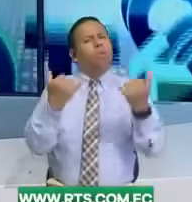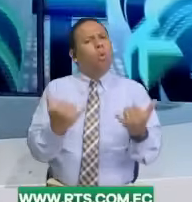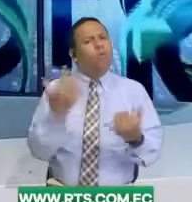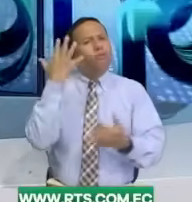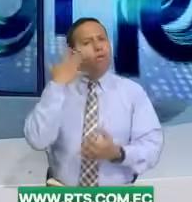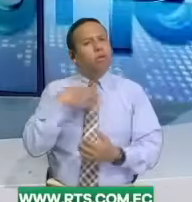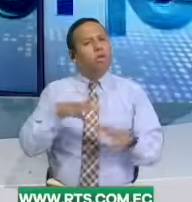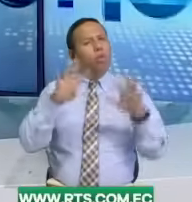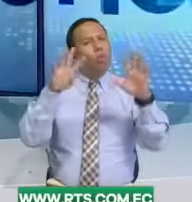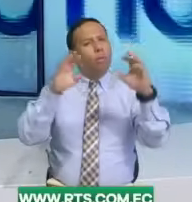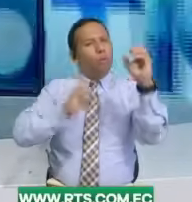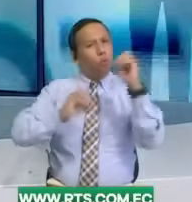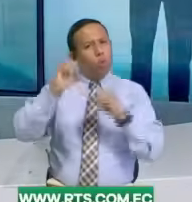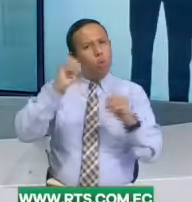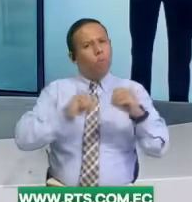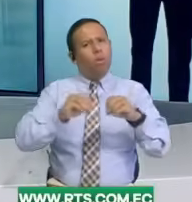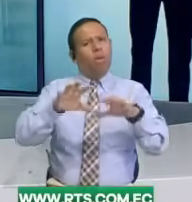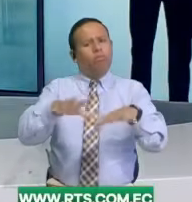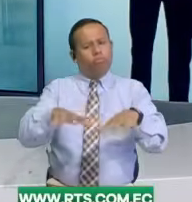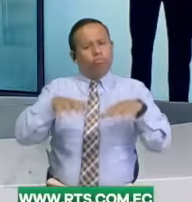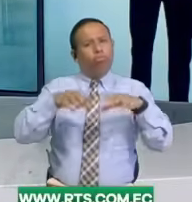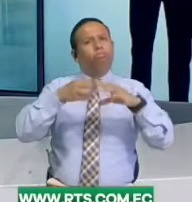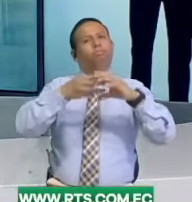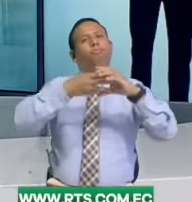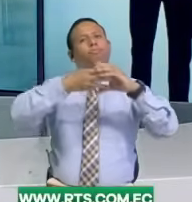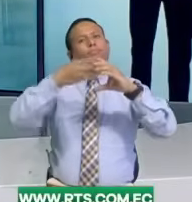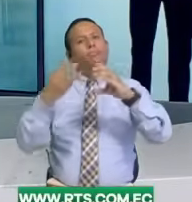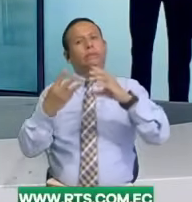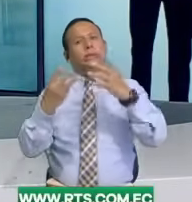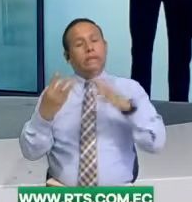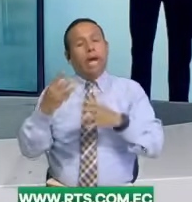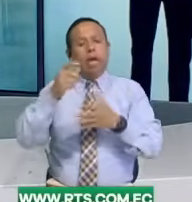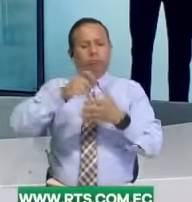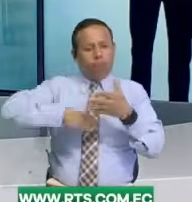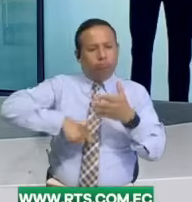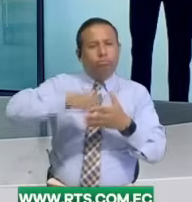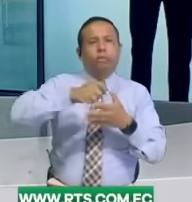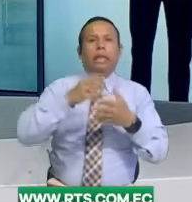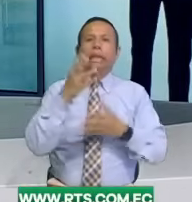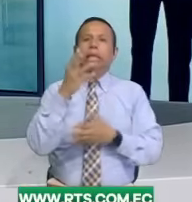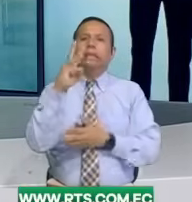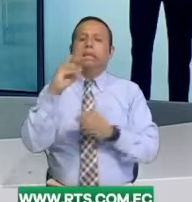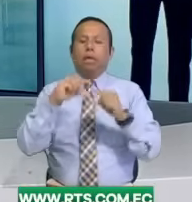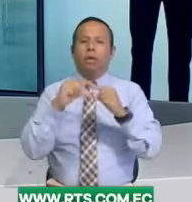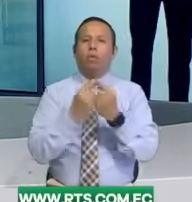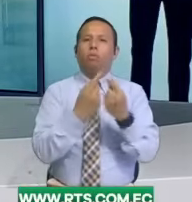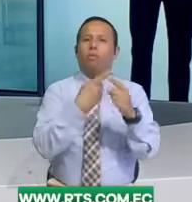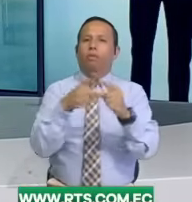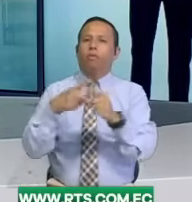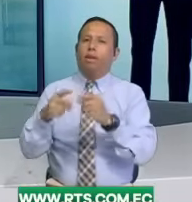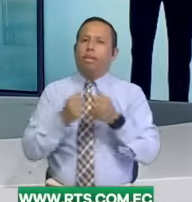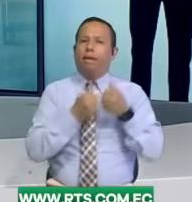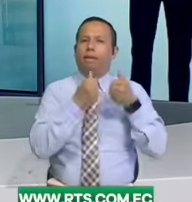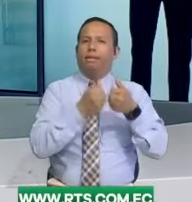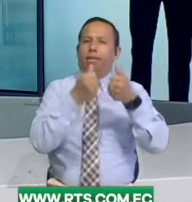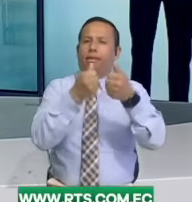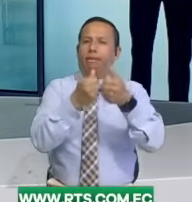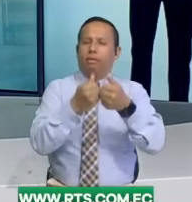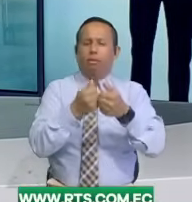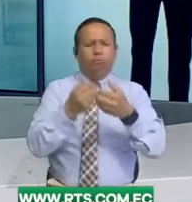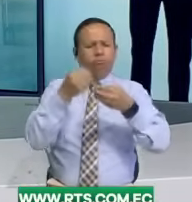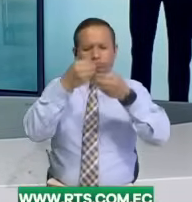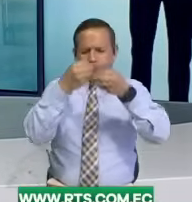Pleno del Consejo Nacional Electoral terminó con la calificación de los 16 binomios presidenciales. La lista con